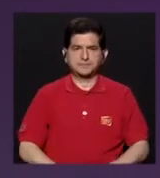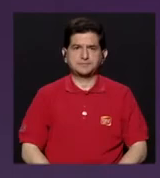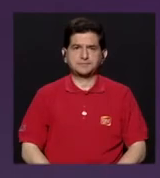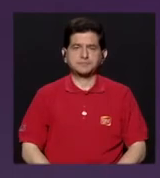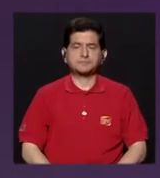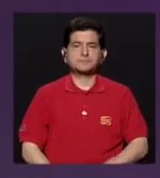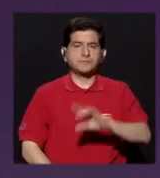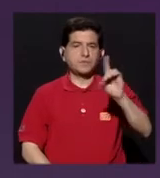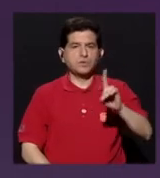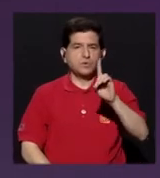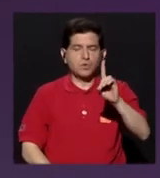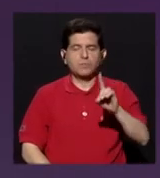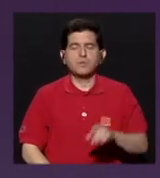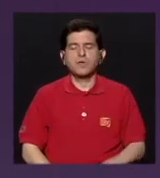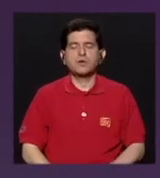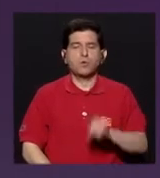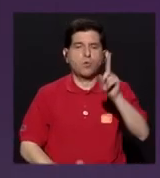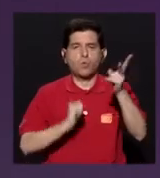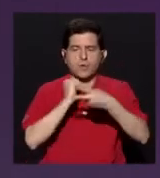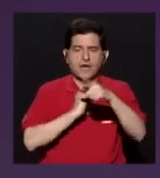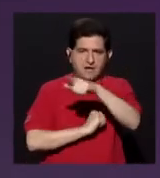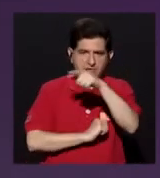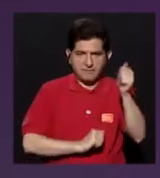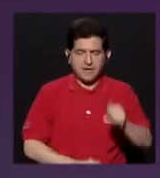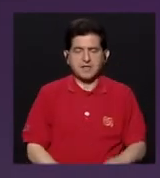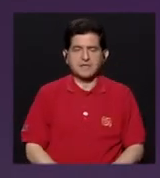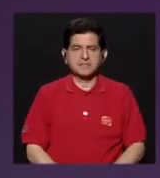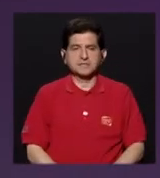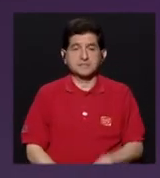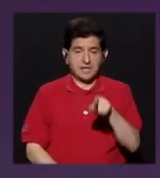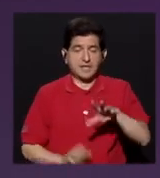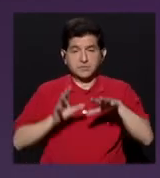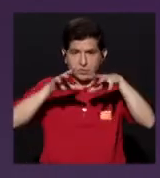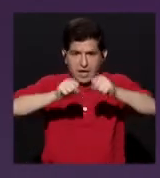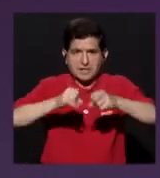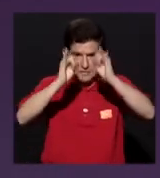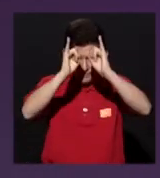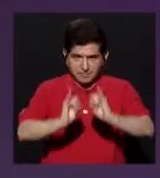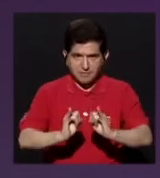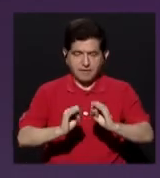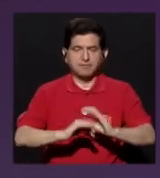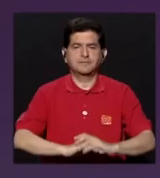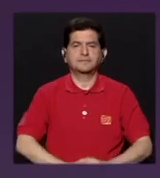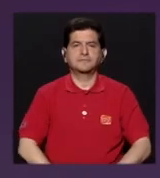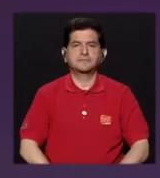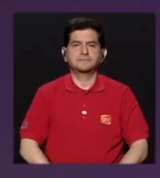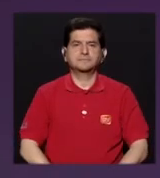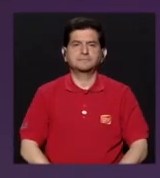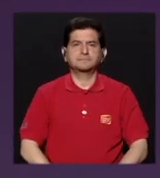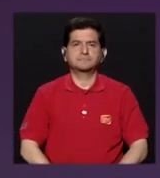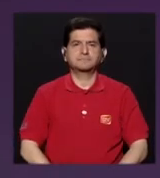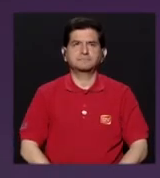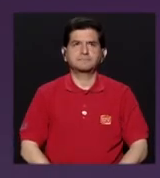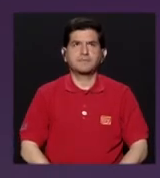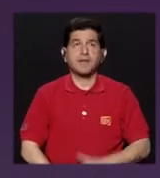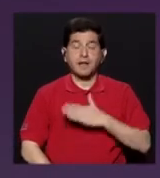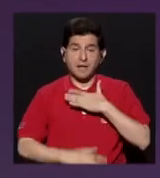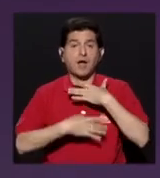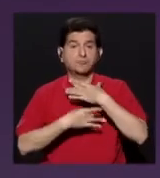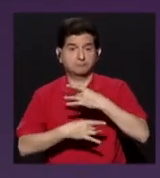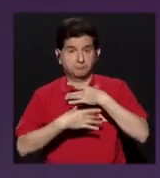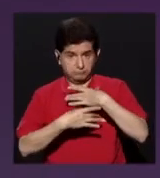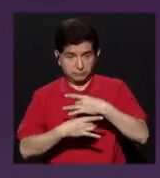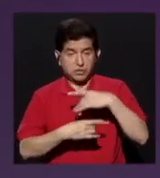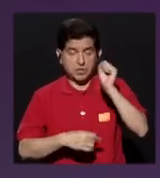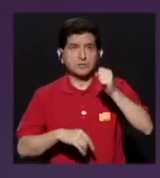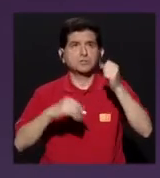Un domingo al mes. Se hace por citas individuales y sí me interesa mucho